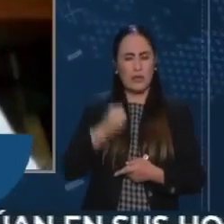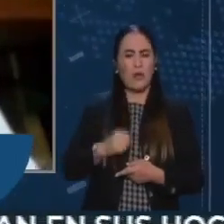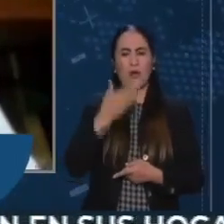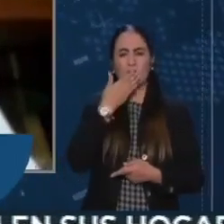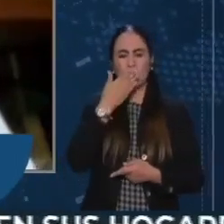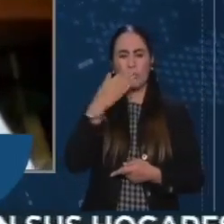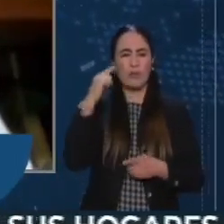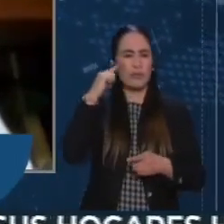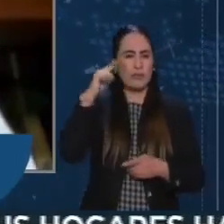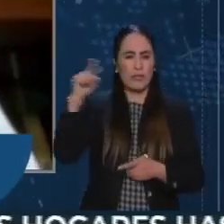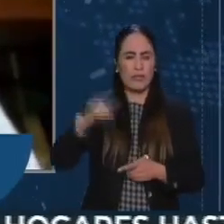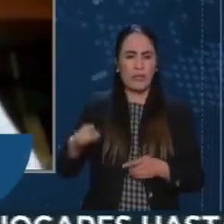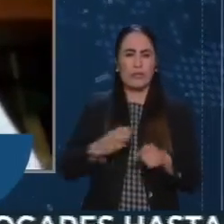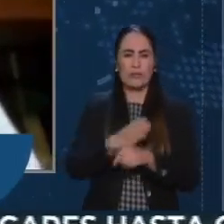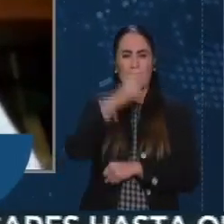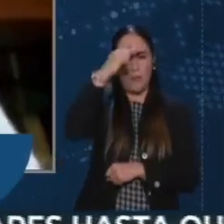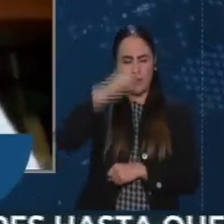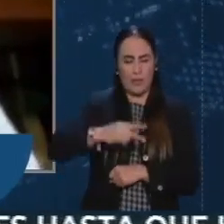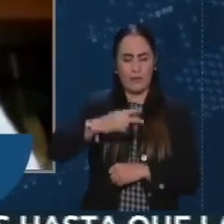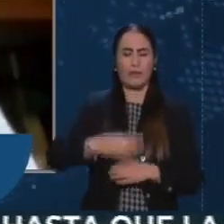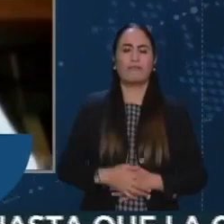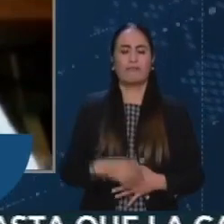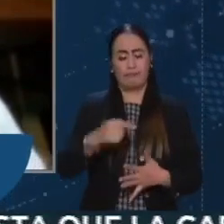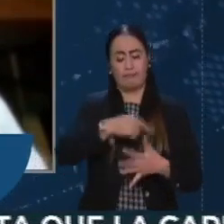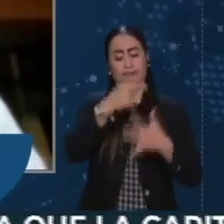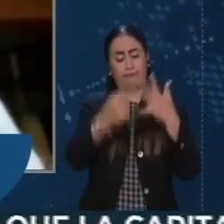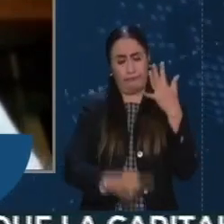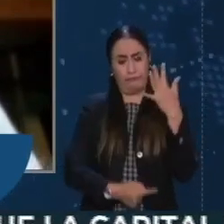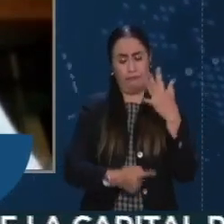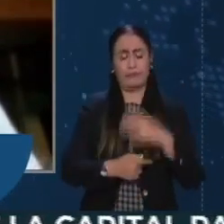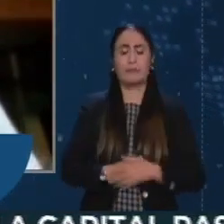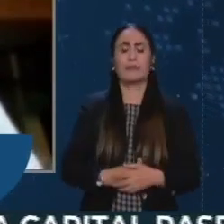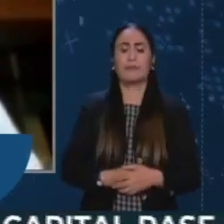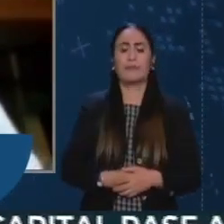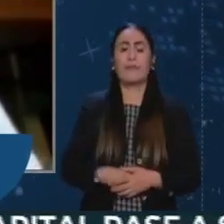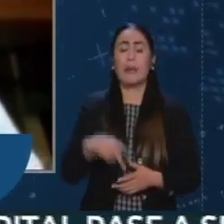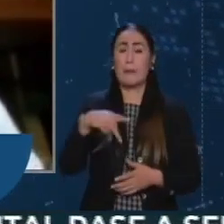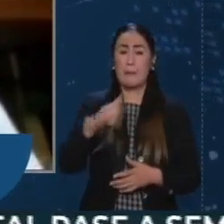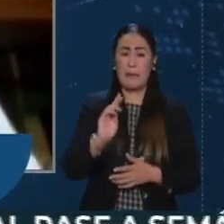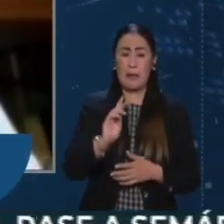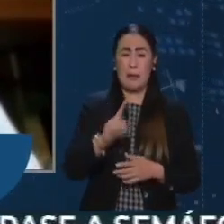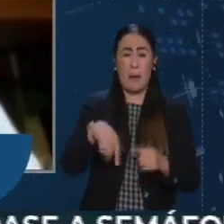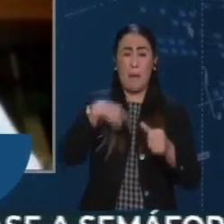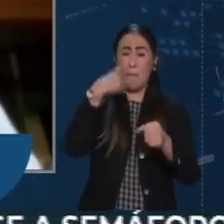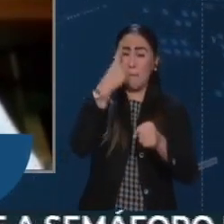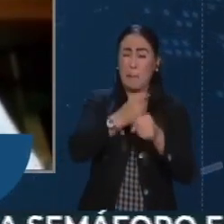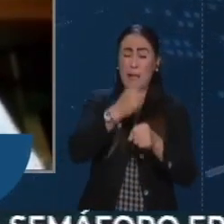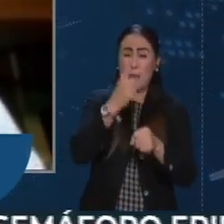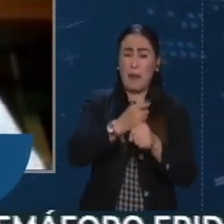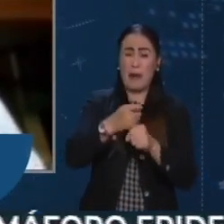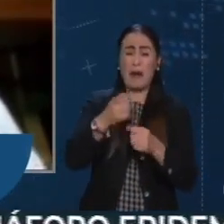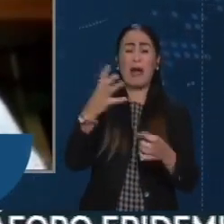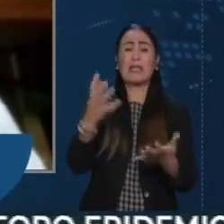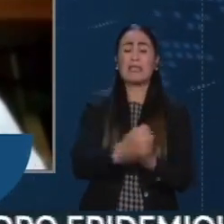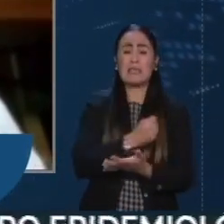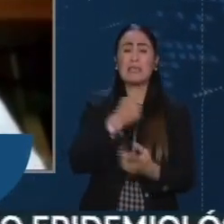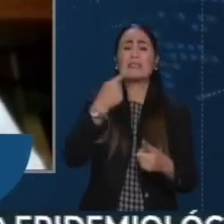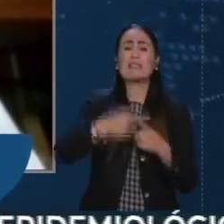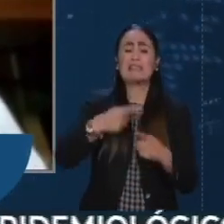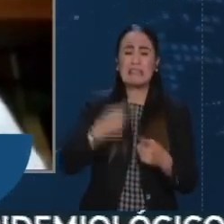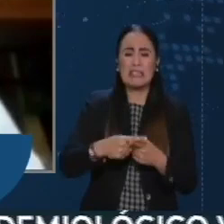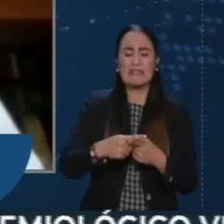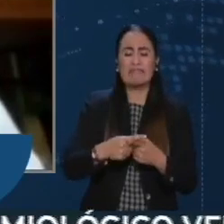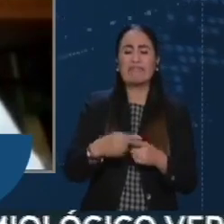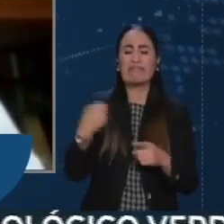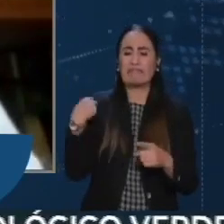el Estado de México. Pero el simple hecho de que Jalisco aparezca en el primer lugar, en estos 2 primeros